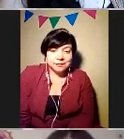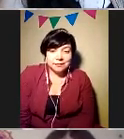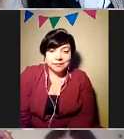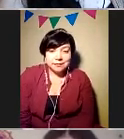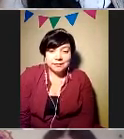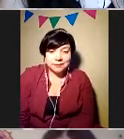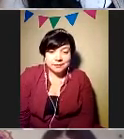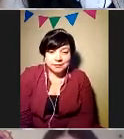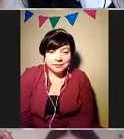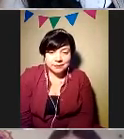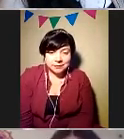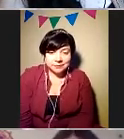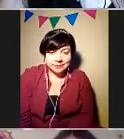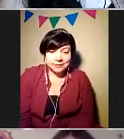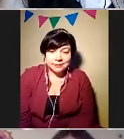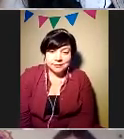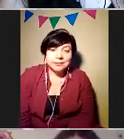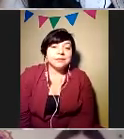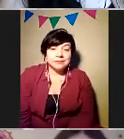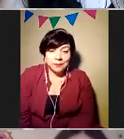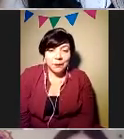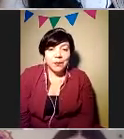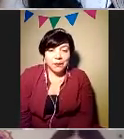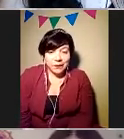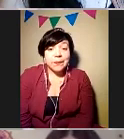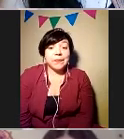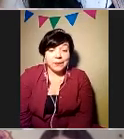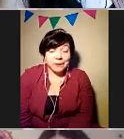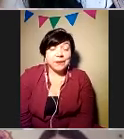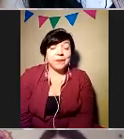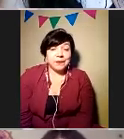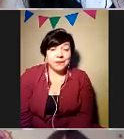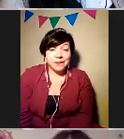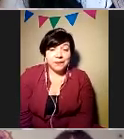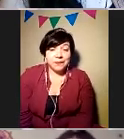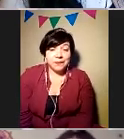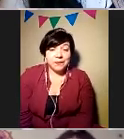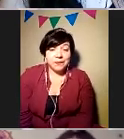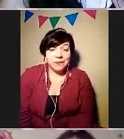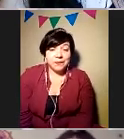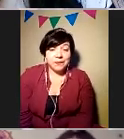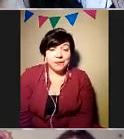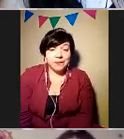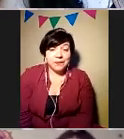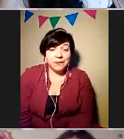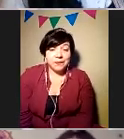Los pesticidas son de muy mala calidad, por lo cual, y los hacen de mala calidad a propósito para que el agricultor